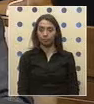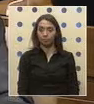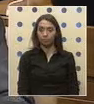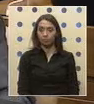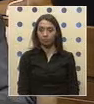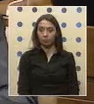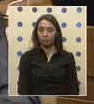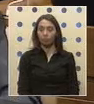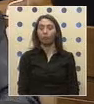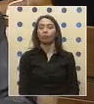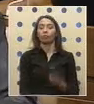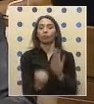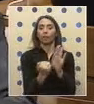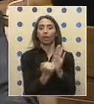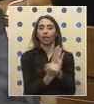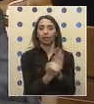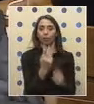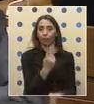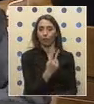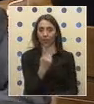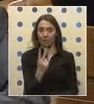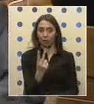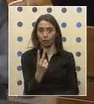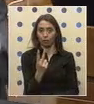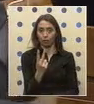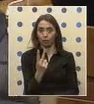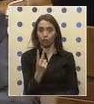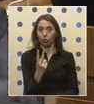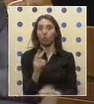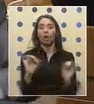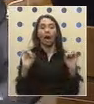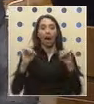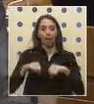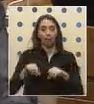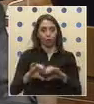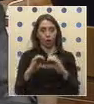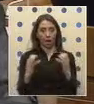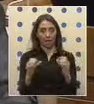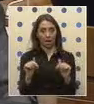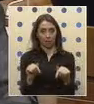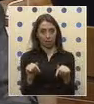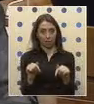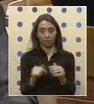que el artículo 22, así como había sido aprobado por esta Cámara,